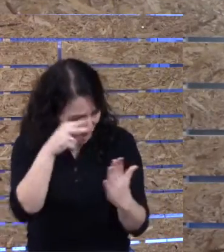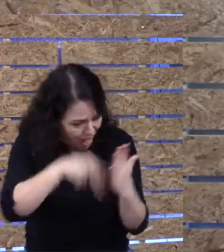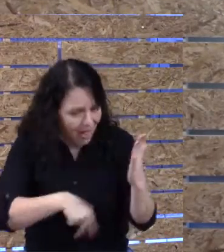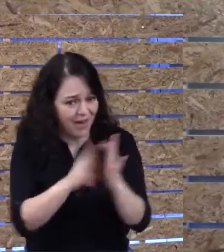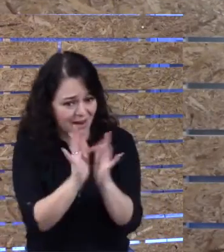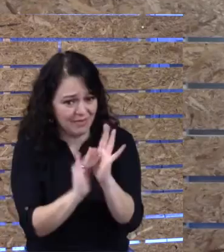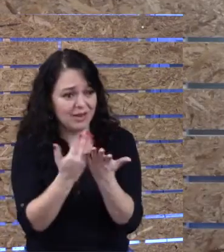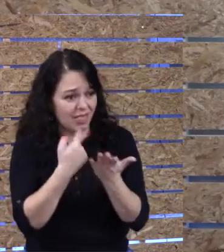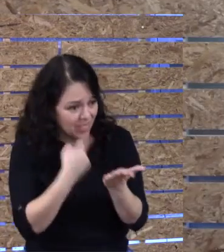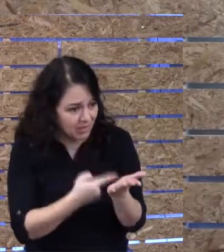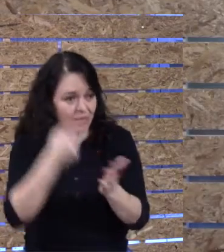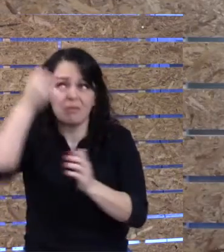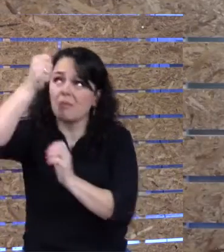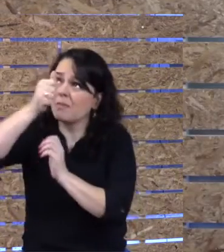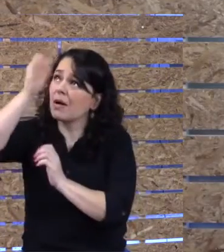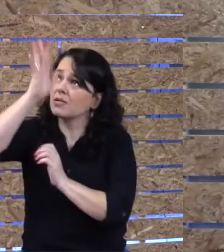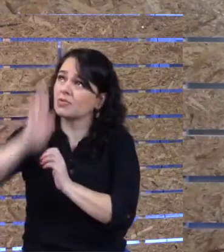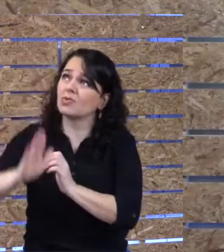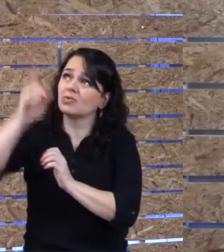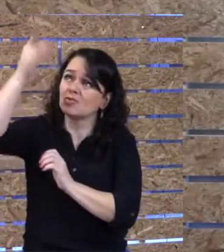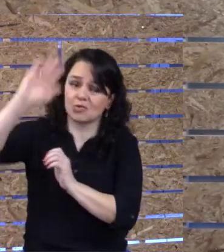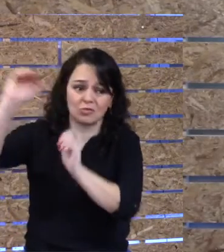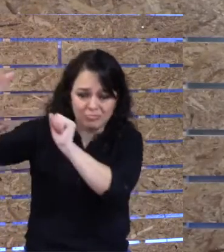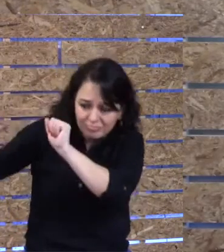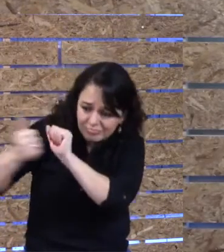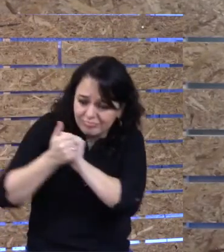sombras tenebrosas de muerte.